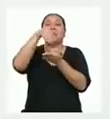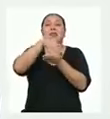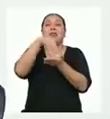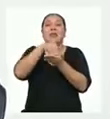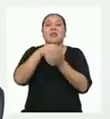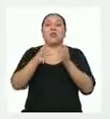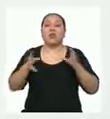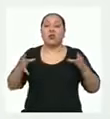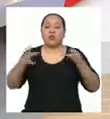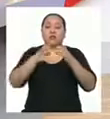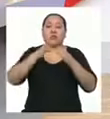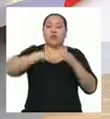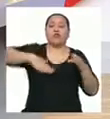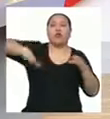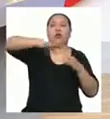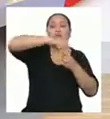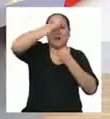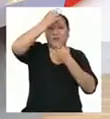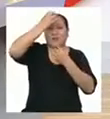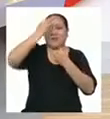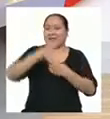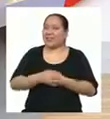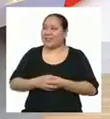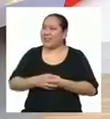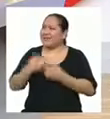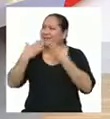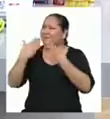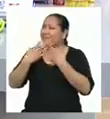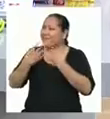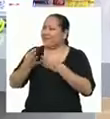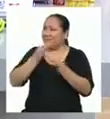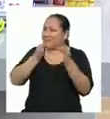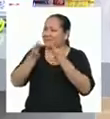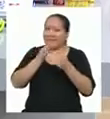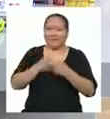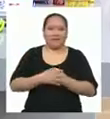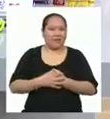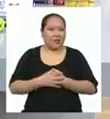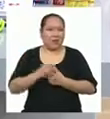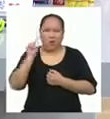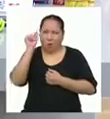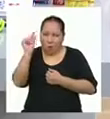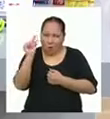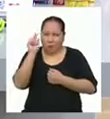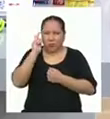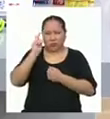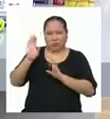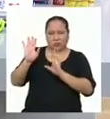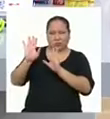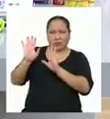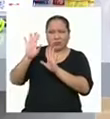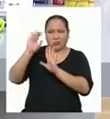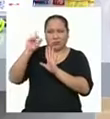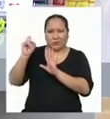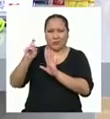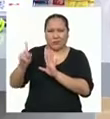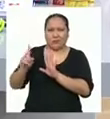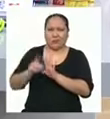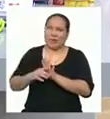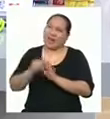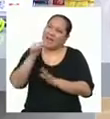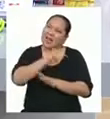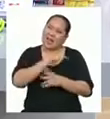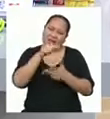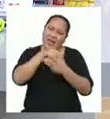el conjunto de los datos. Gracias por la explicación, profesor. Solo una cosita que se me vino a la mente. ¿Alguna vez